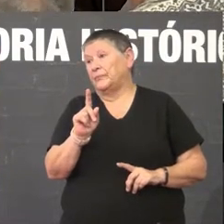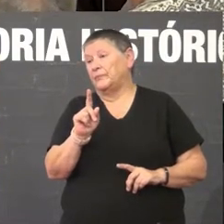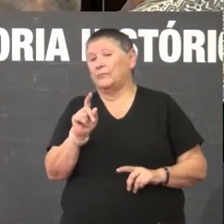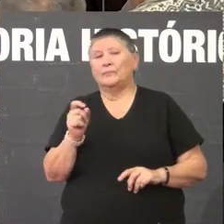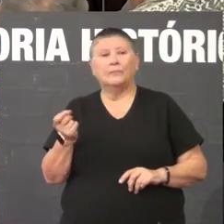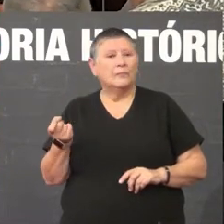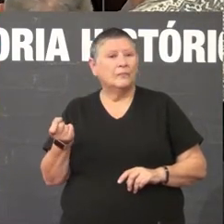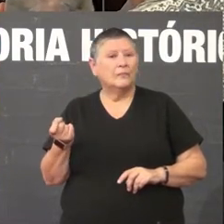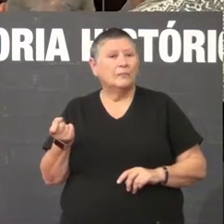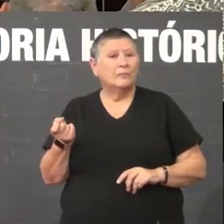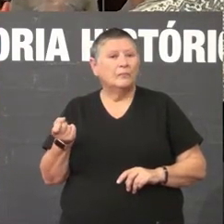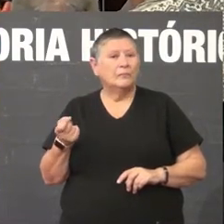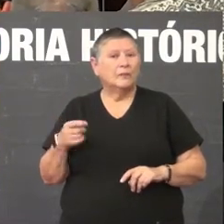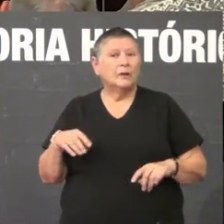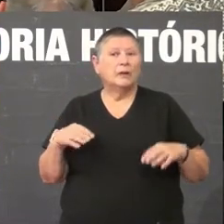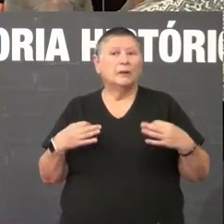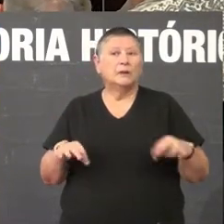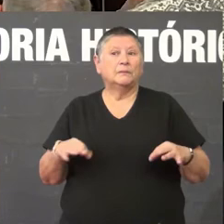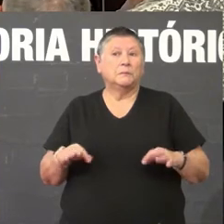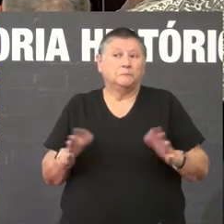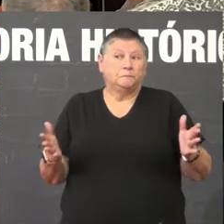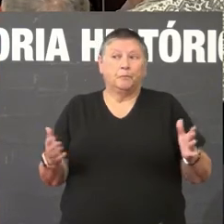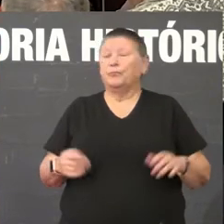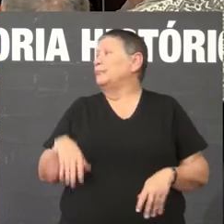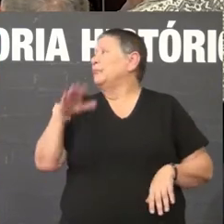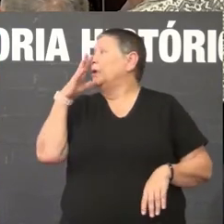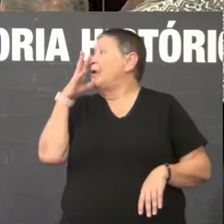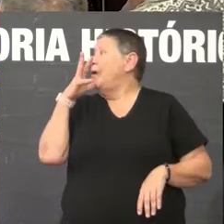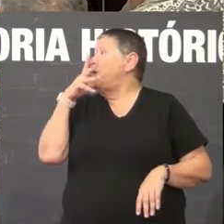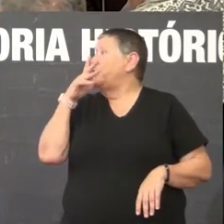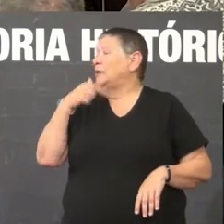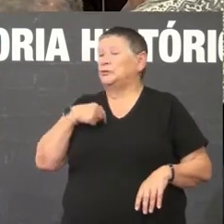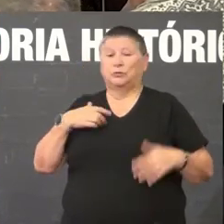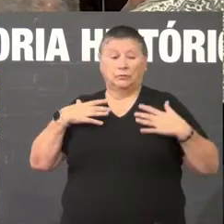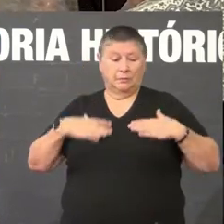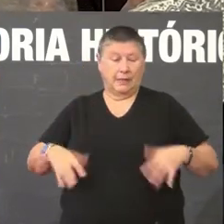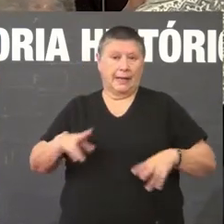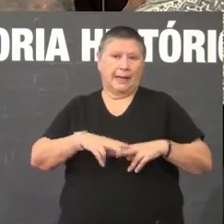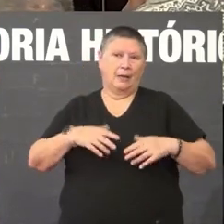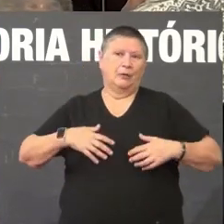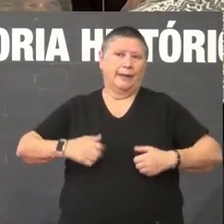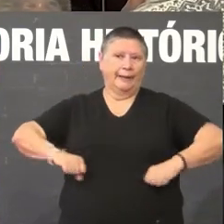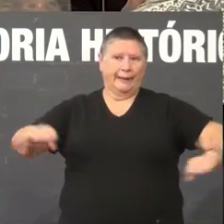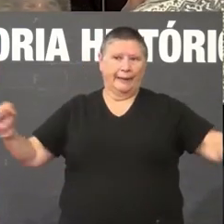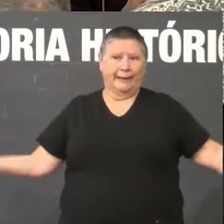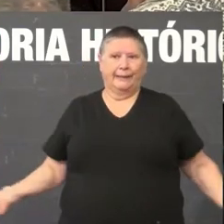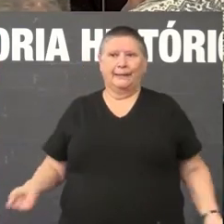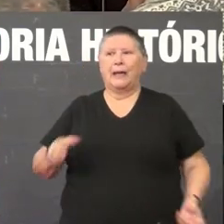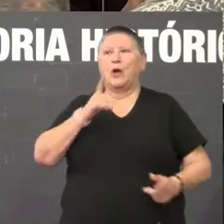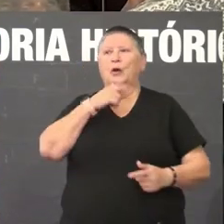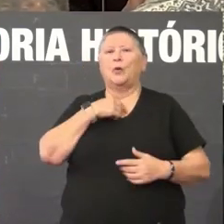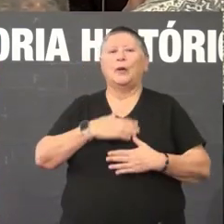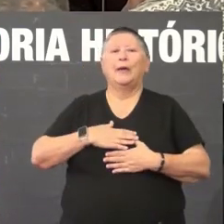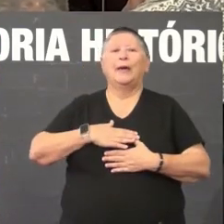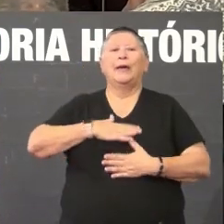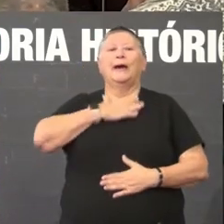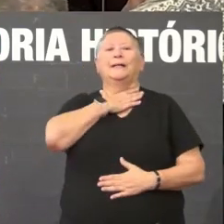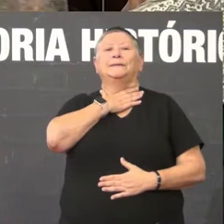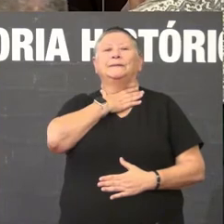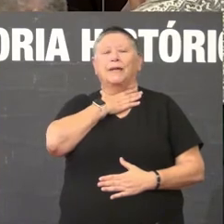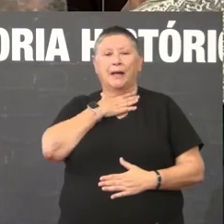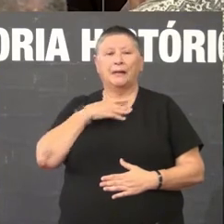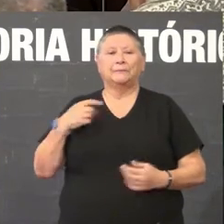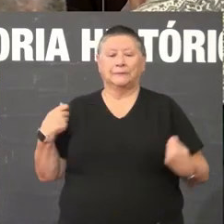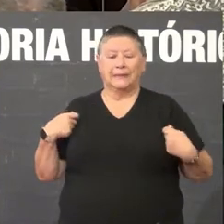Simplemente, non... Sí. Yo ahora me voy a quitar el traje negro, me voy a poner un jersey y la chaqueta de pana. Es decir,